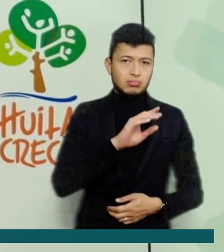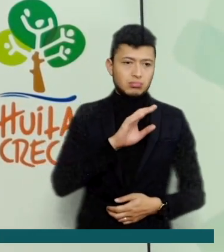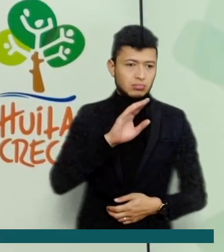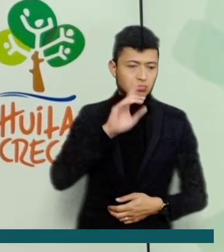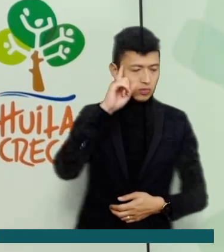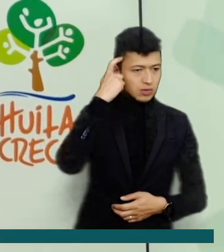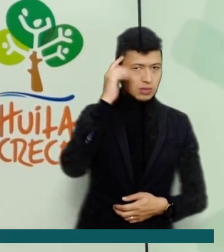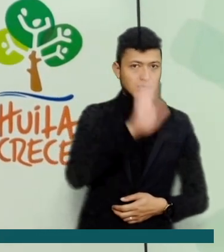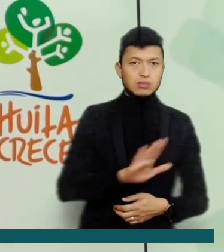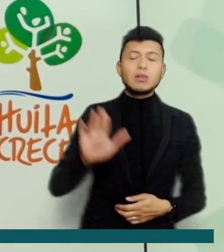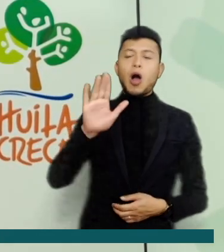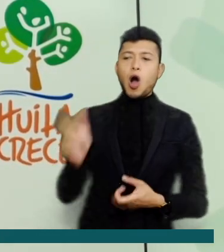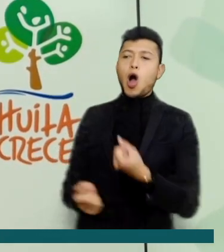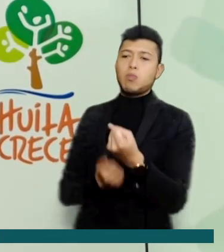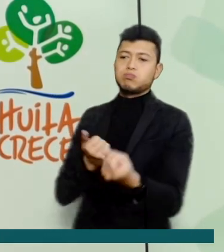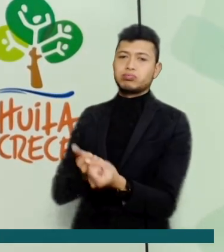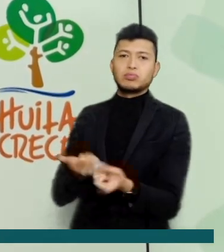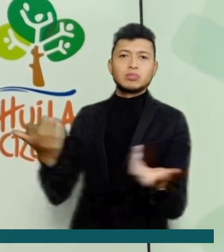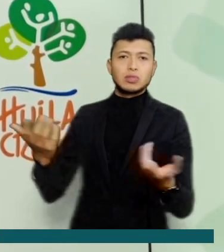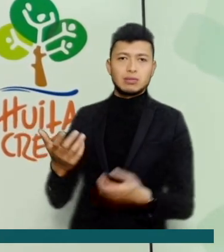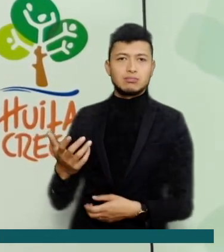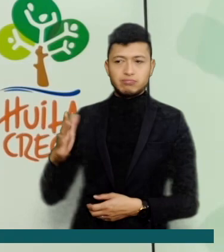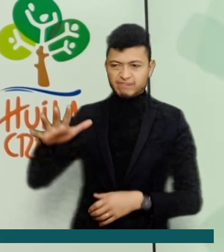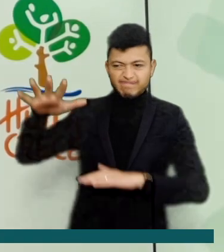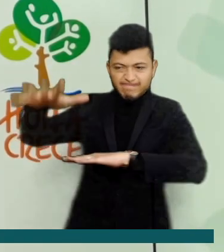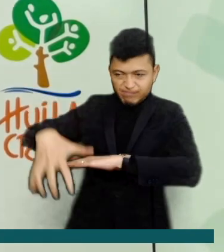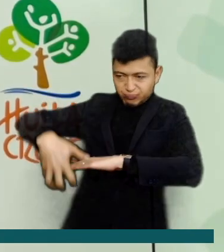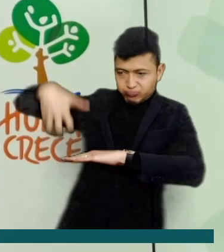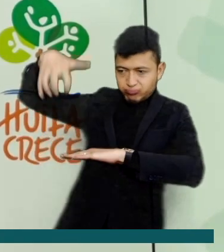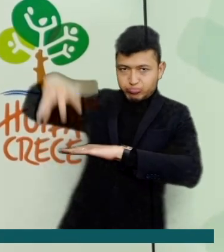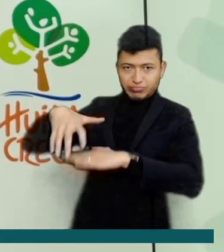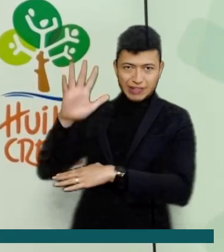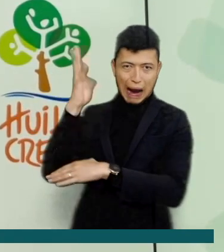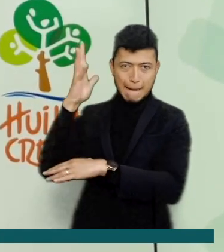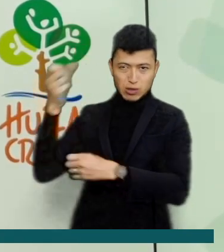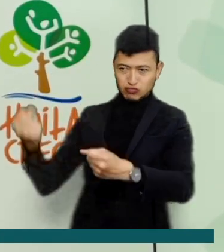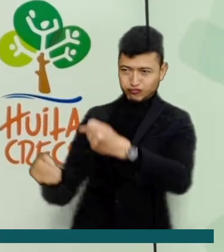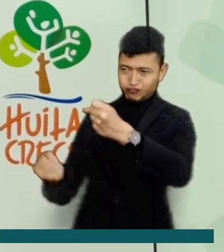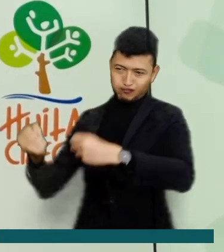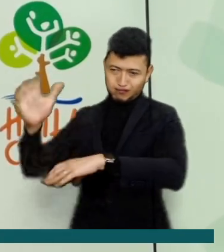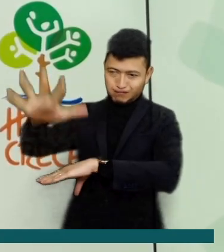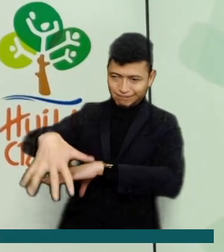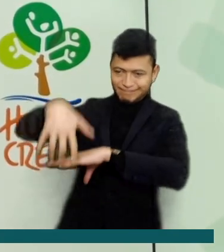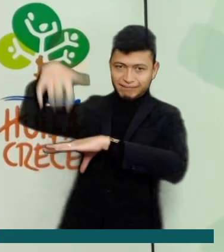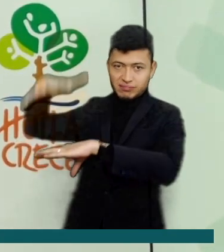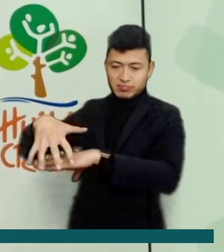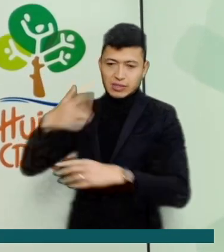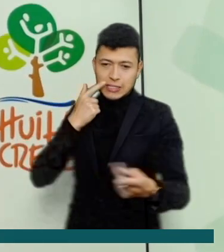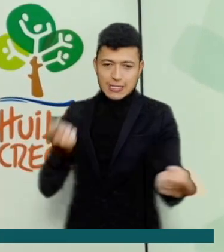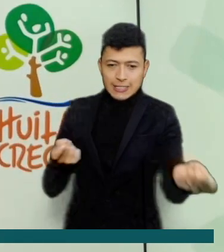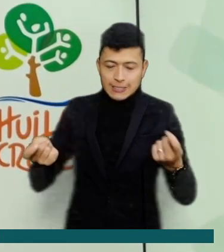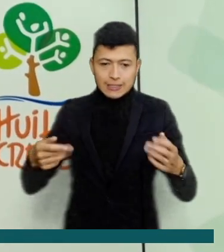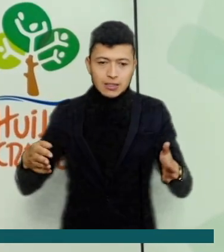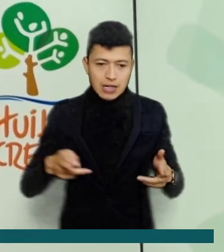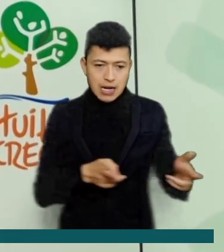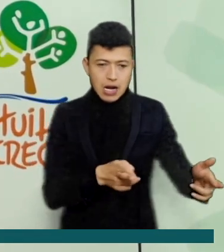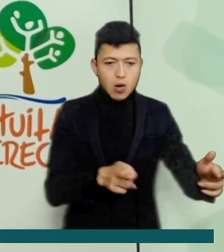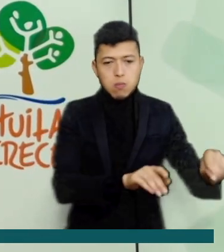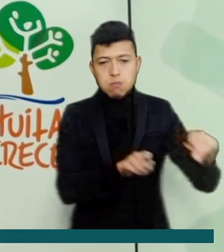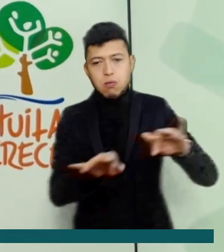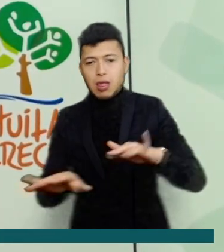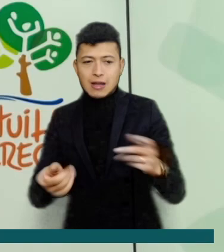apoyo en materia de maquinaria amarilla para tratar de resolver las dificultades en los cauces de los ríos,